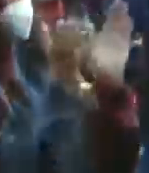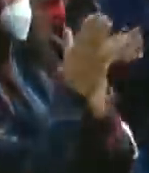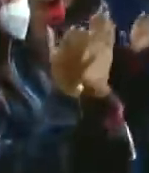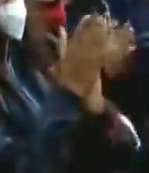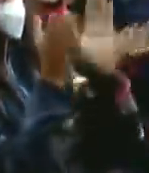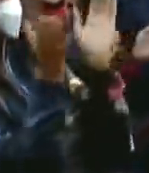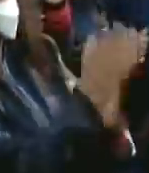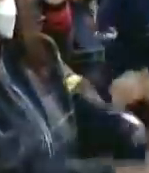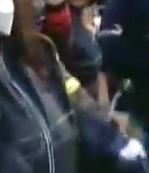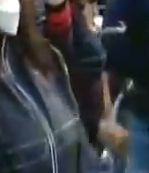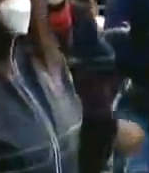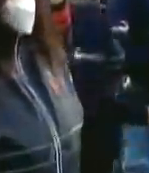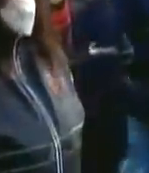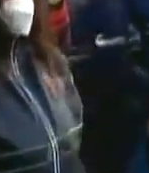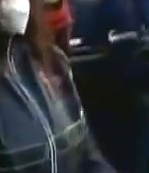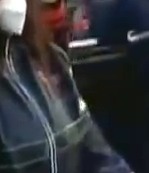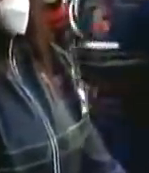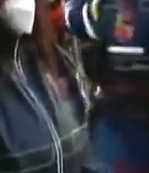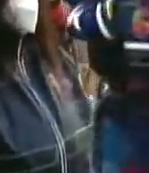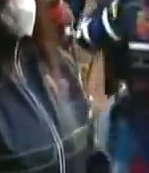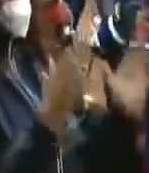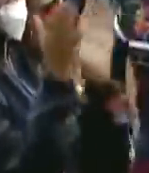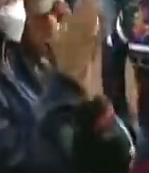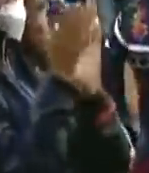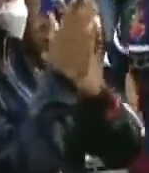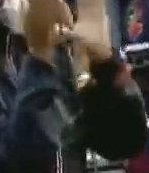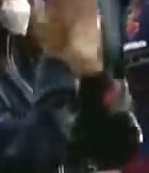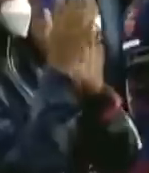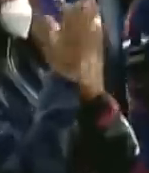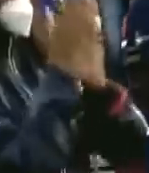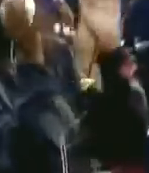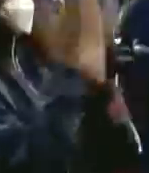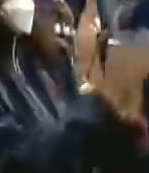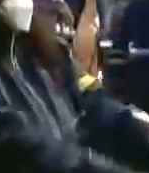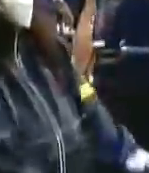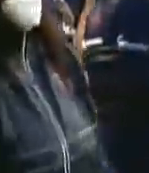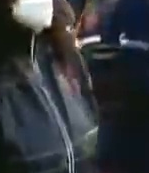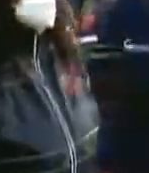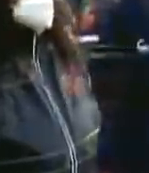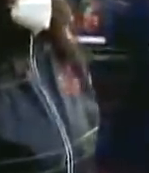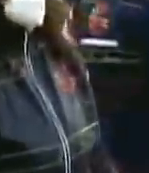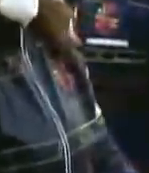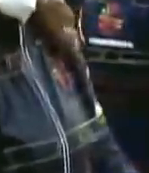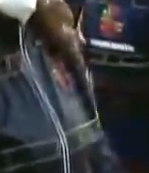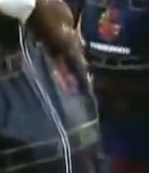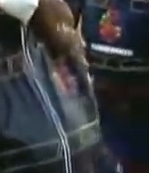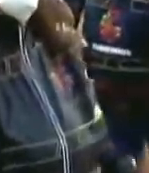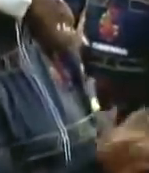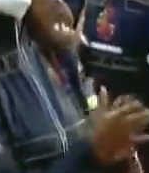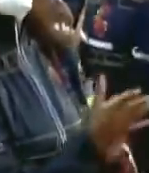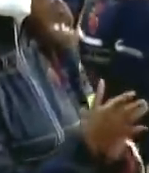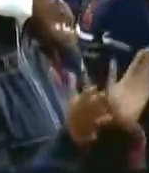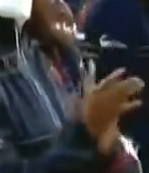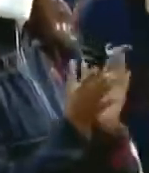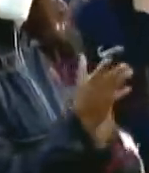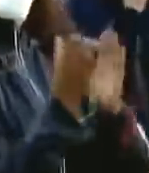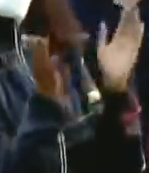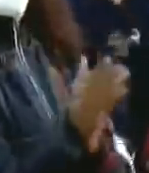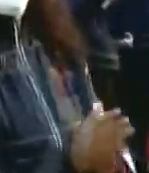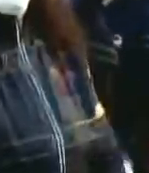La Guaira. El presidente también ha compartido con todos los líderes y lideresas en este calor comunal, en